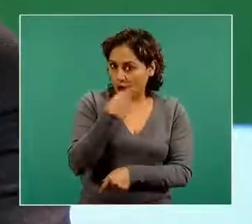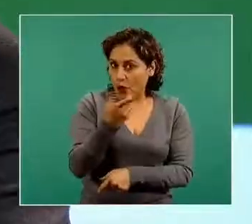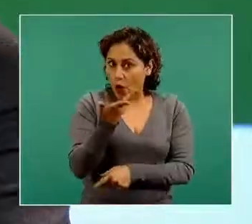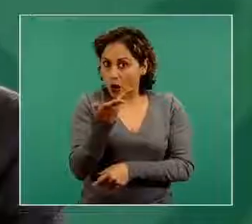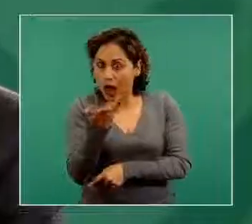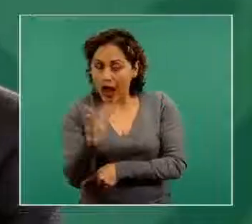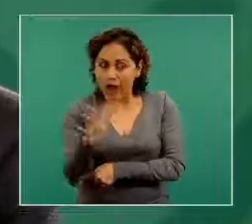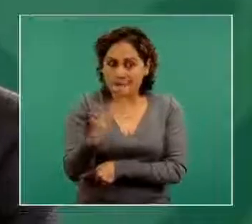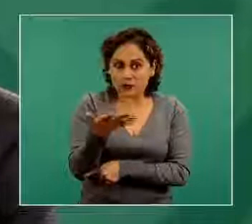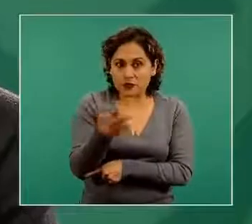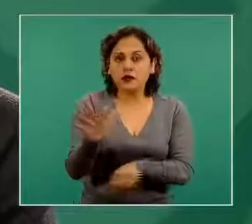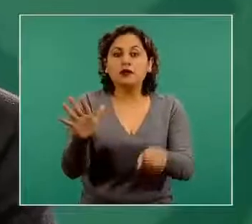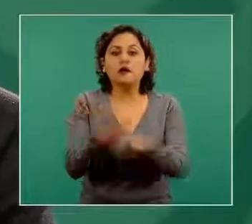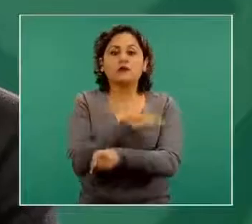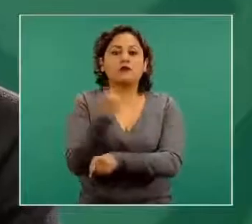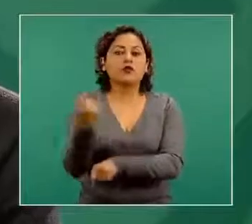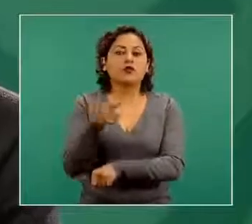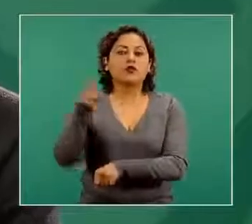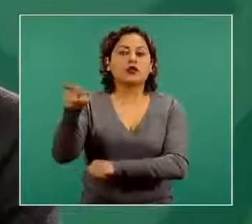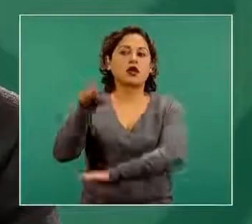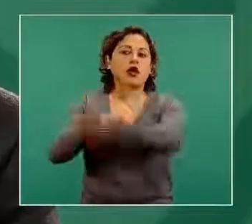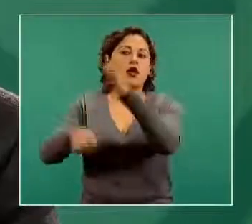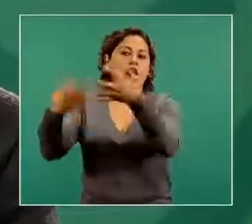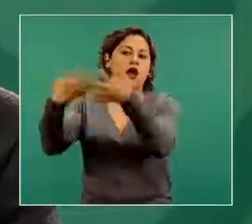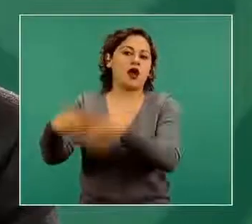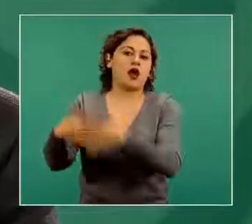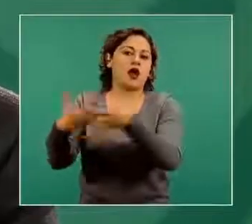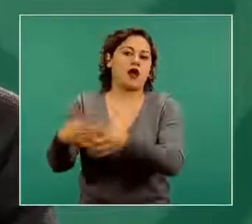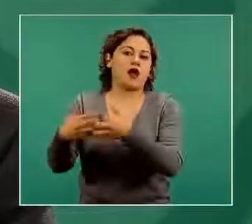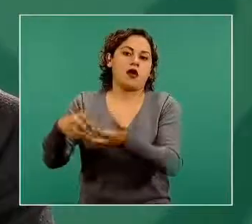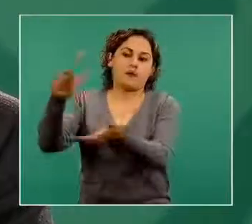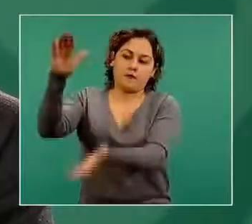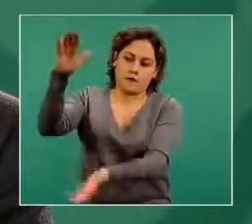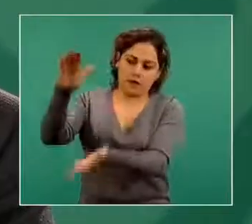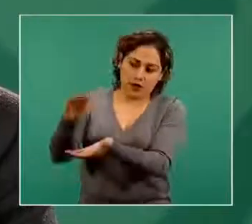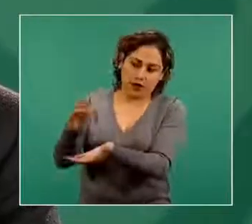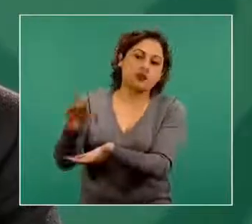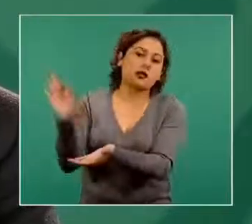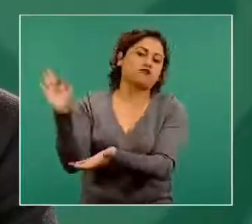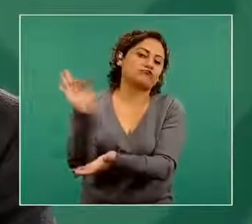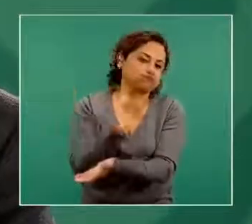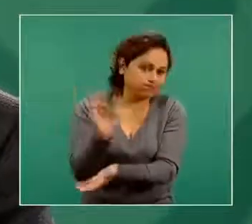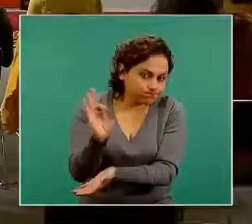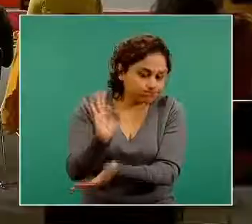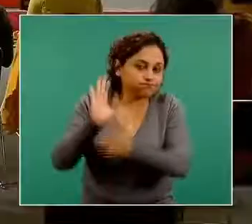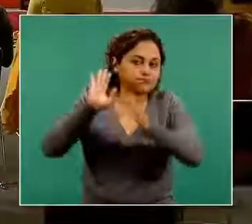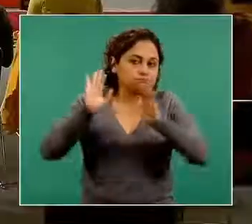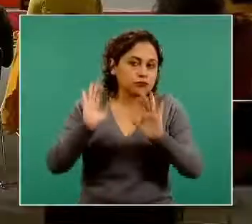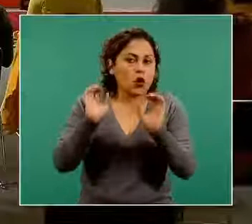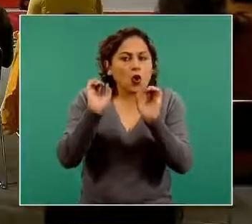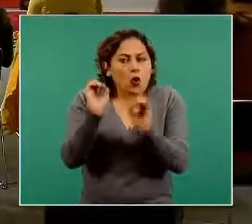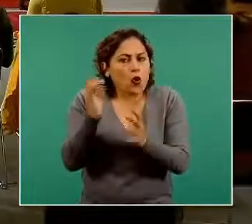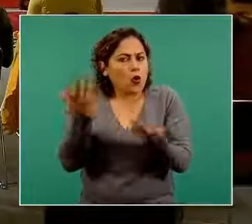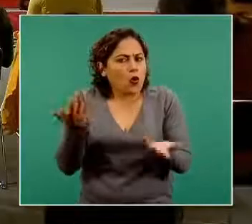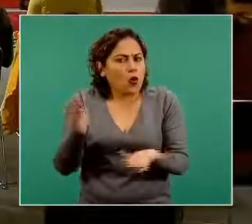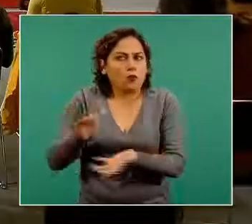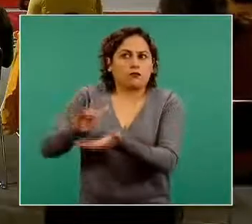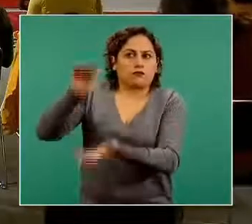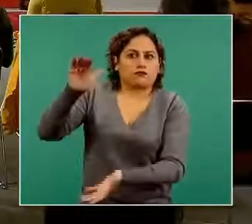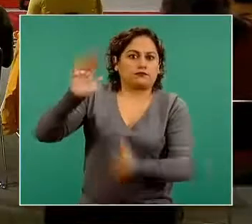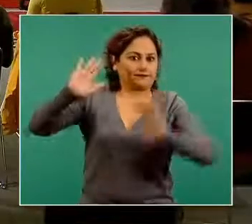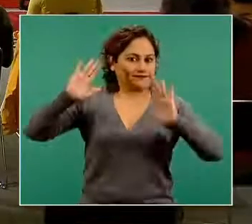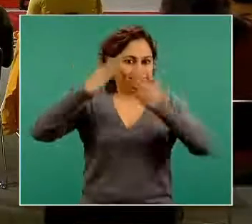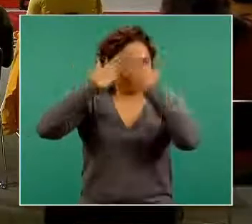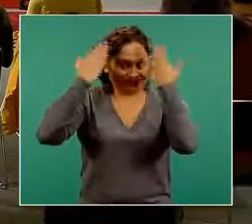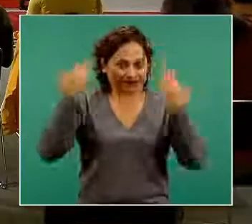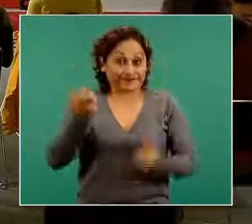las condiciones de operación en planta puede ser que se obtenga menor cantidad o a veces raramente también mayor. Y este